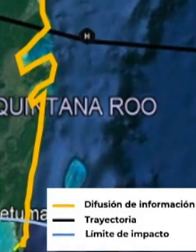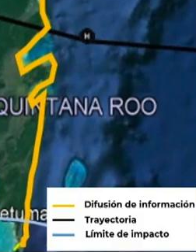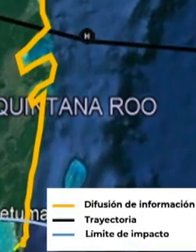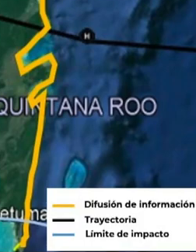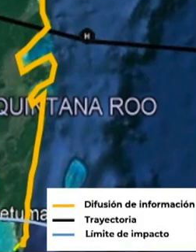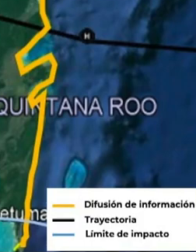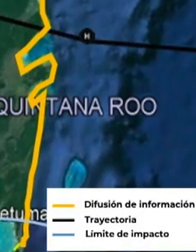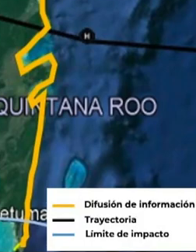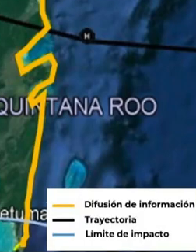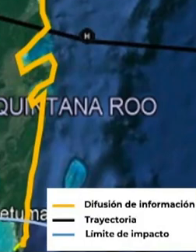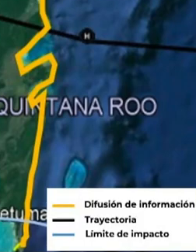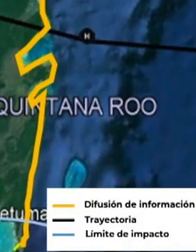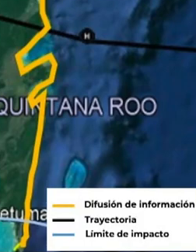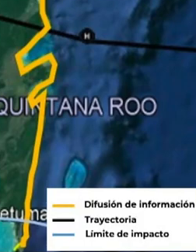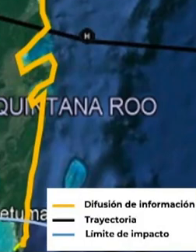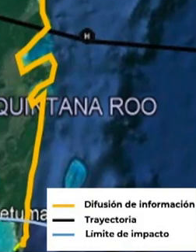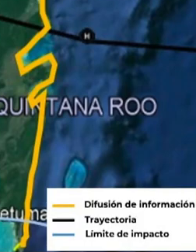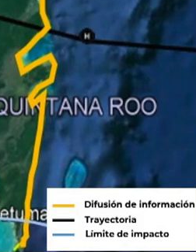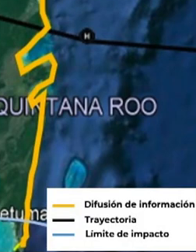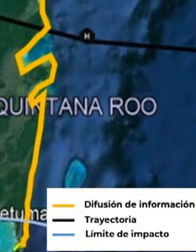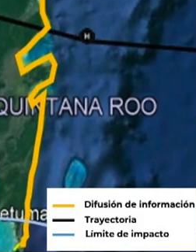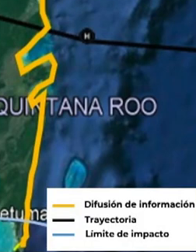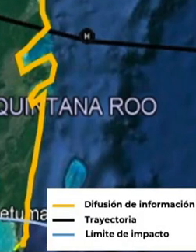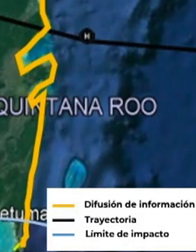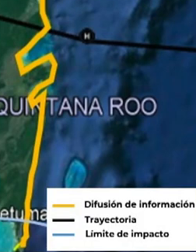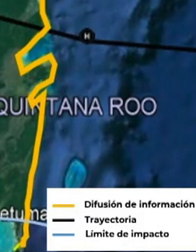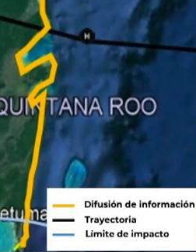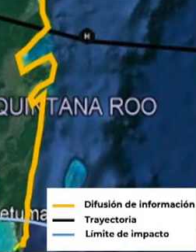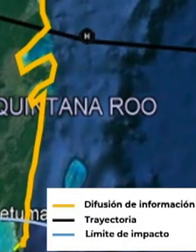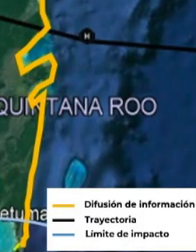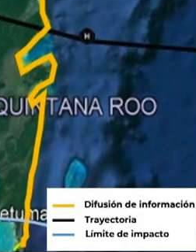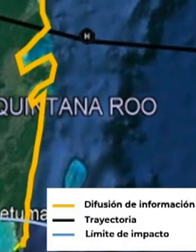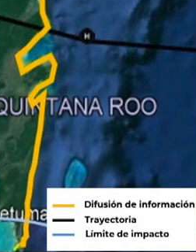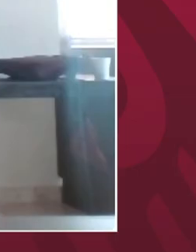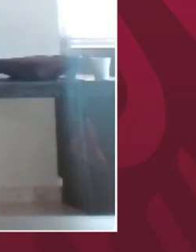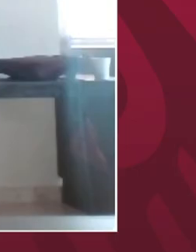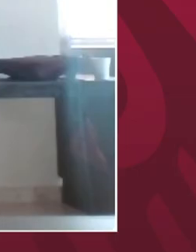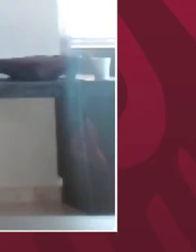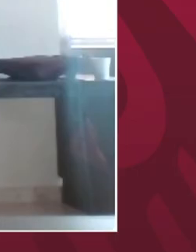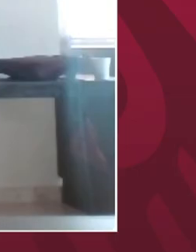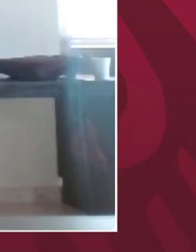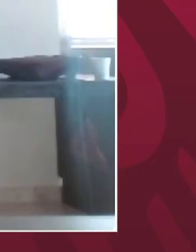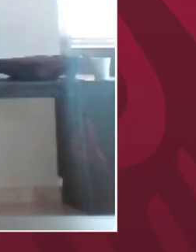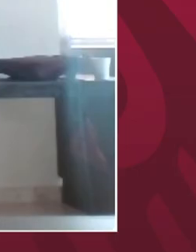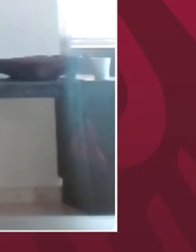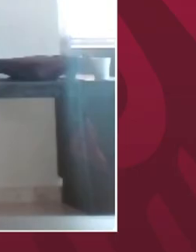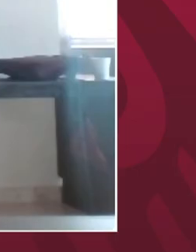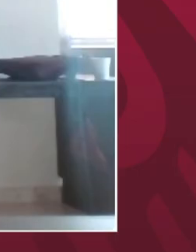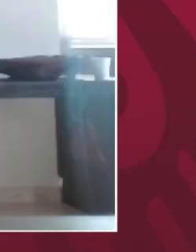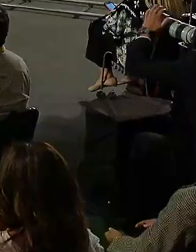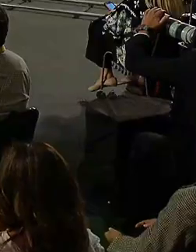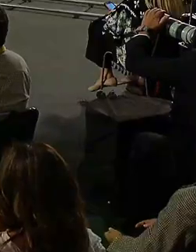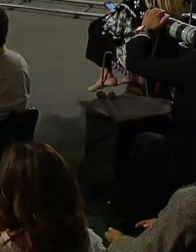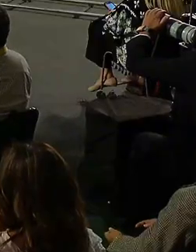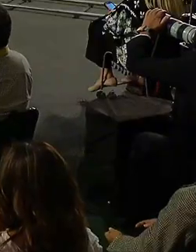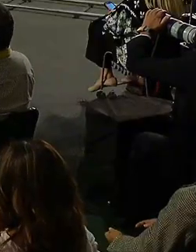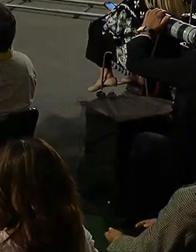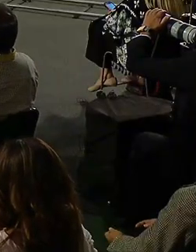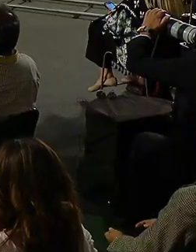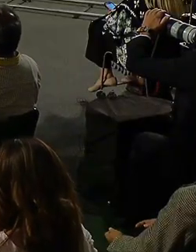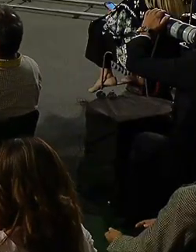deben adoptar para su protección. Estamos muy al pendiente y a las órdenes de ustedes. Gracias. Gracias,